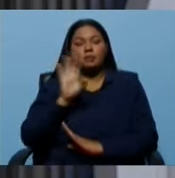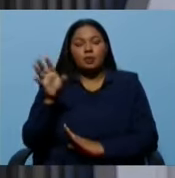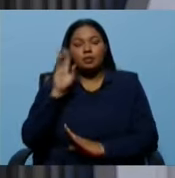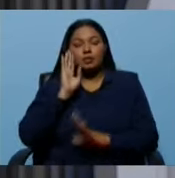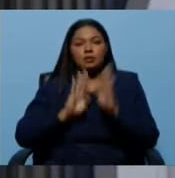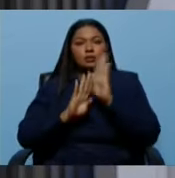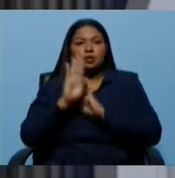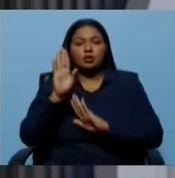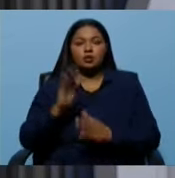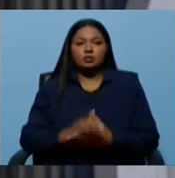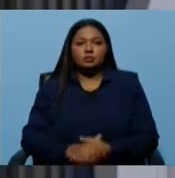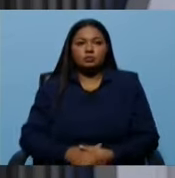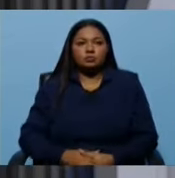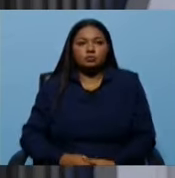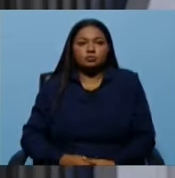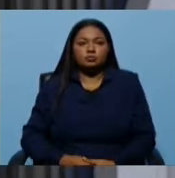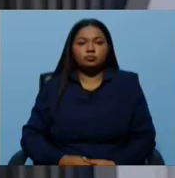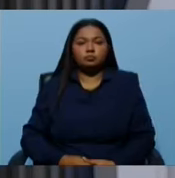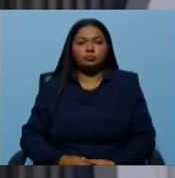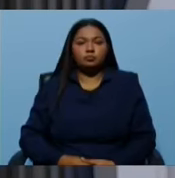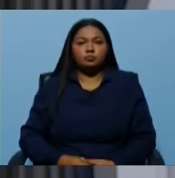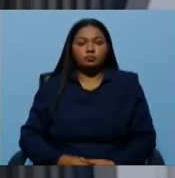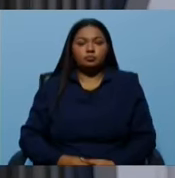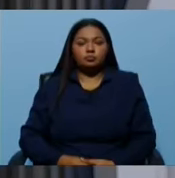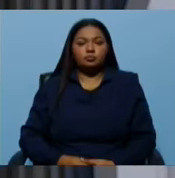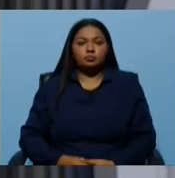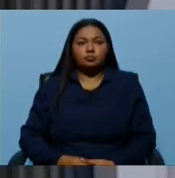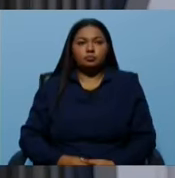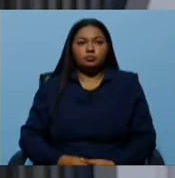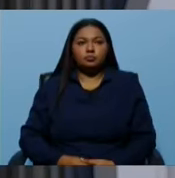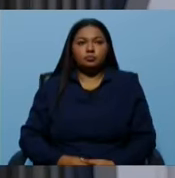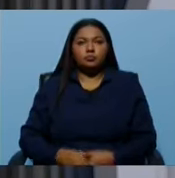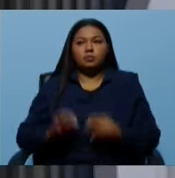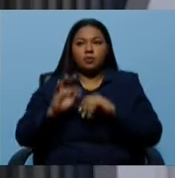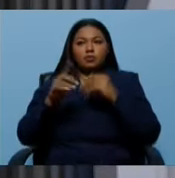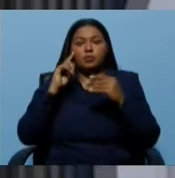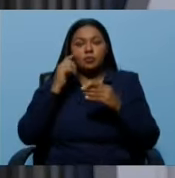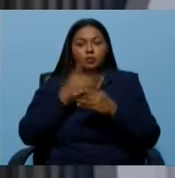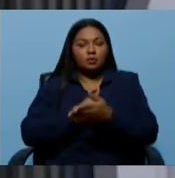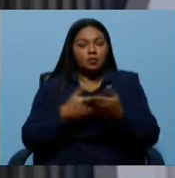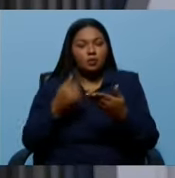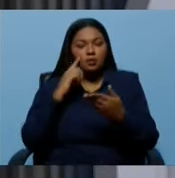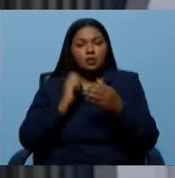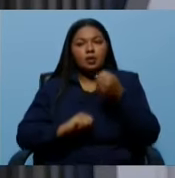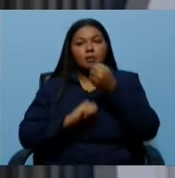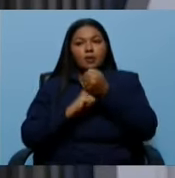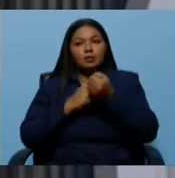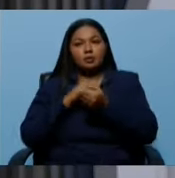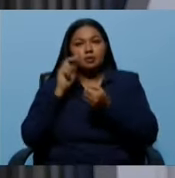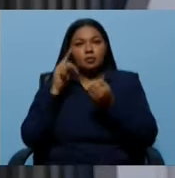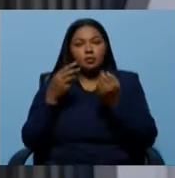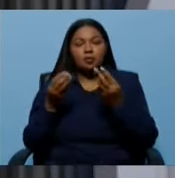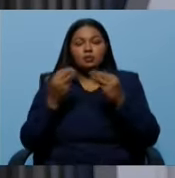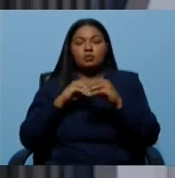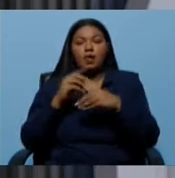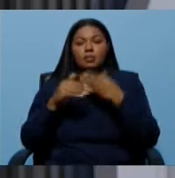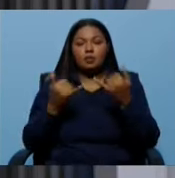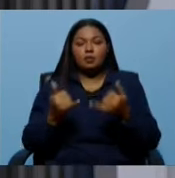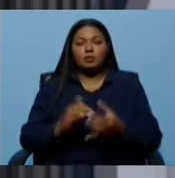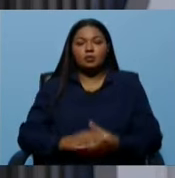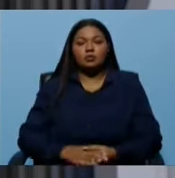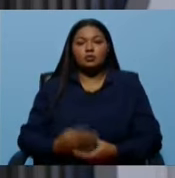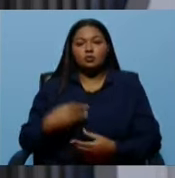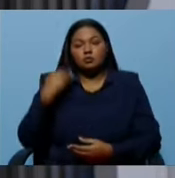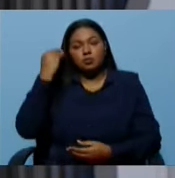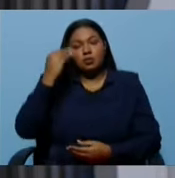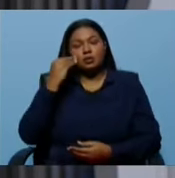las asambleas empiezan a discutir lo que corresponde al libro azul, que es decir, nuestras raíces, nuestras bases desde el punto de vista conceptual. Entonces empieza la discusión